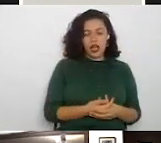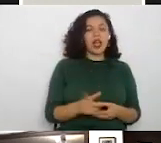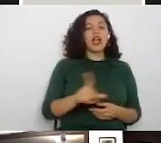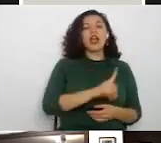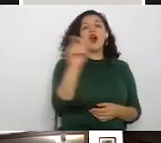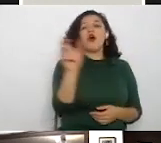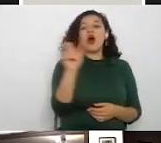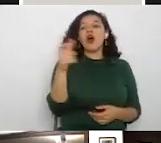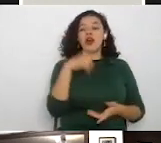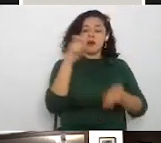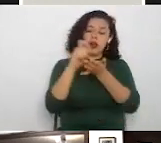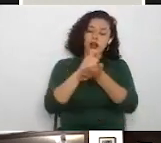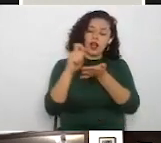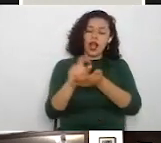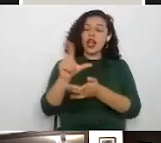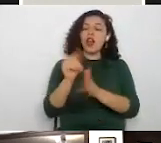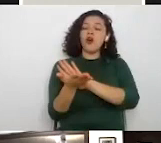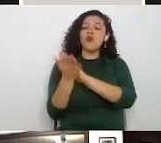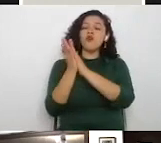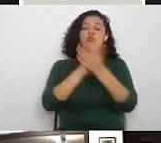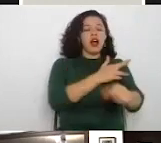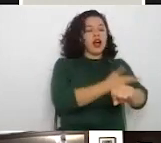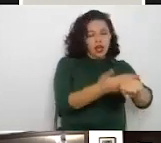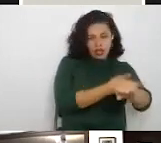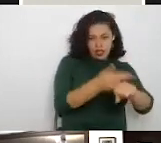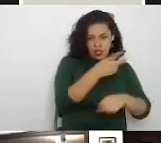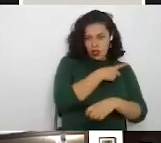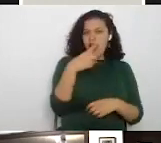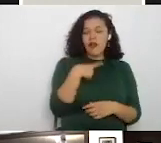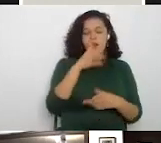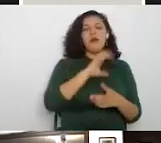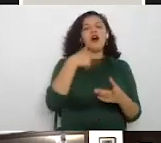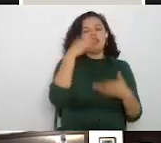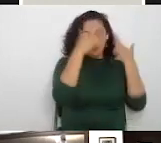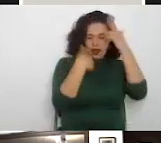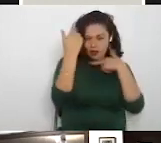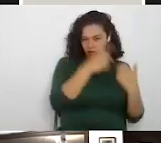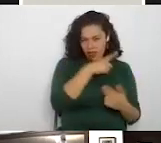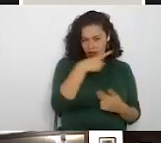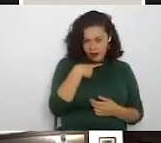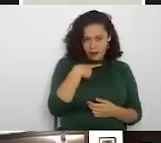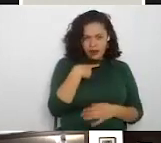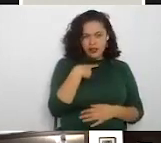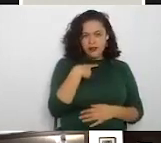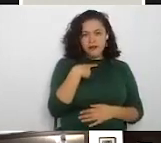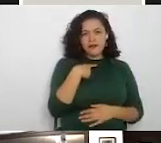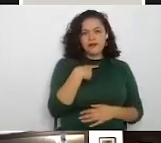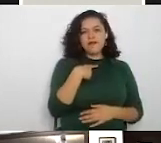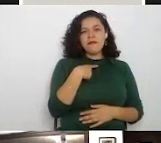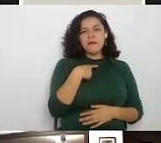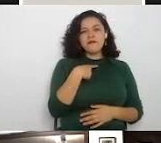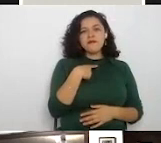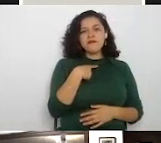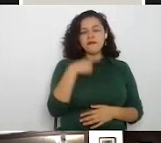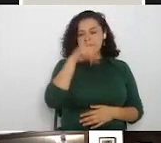estos se convierten en registros, entonces también debemos de verlos y que están interviniendo directamente